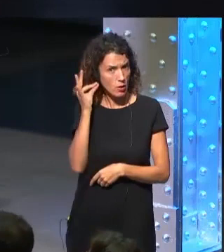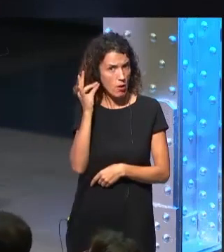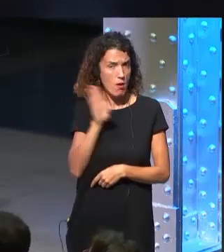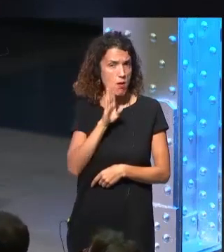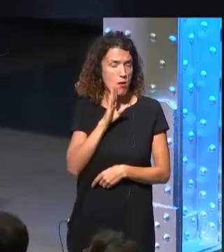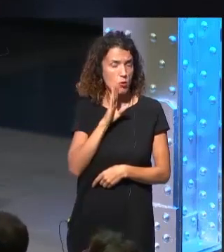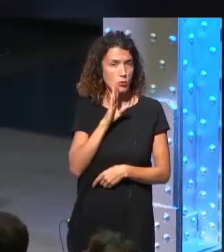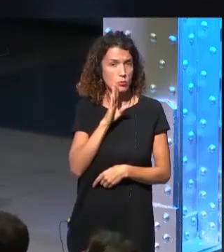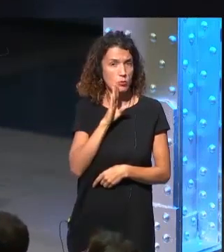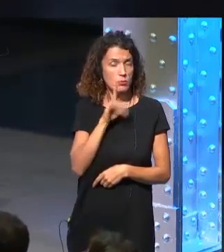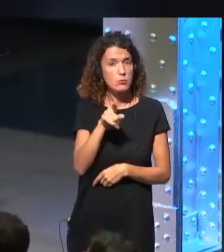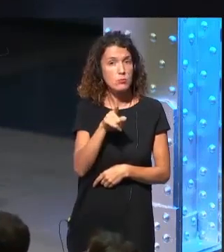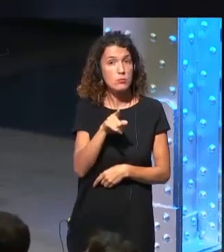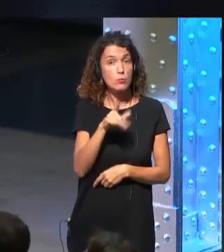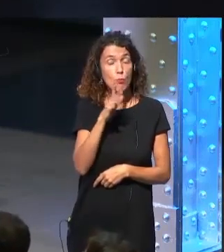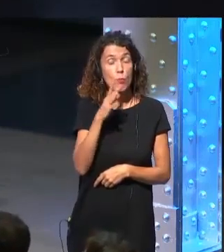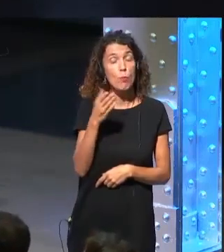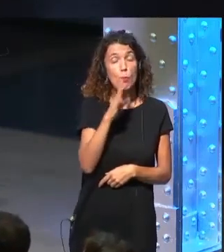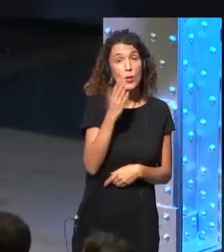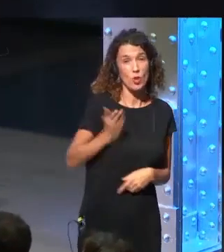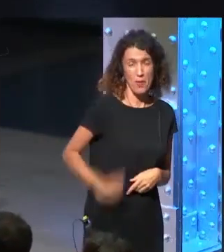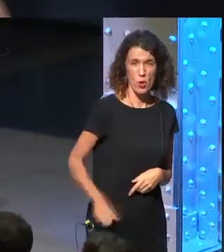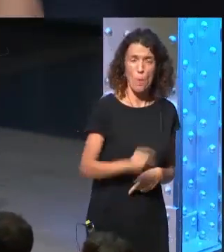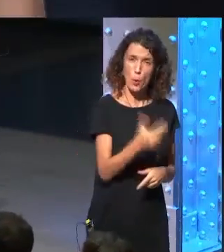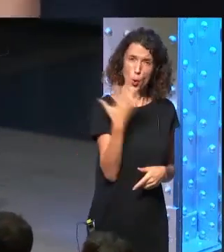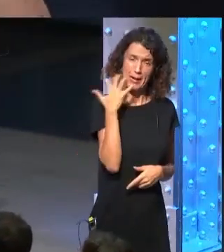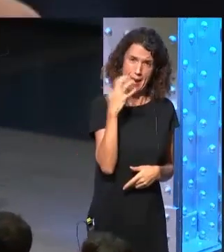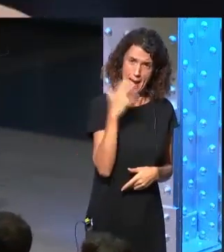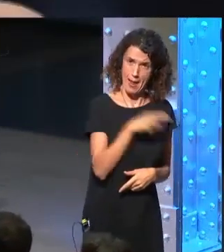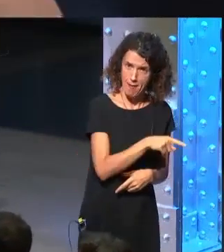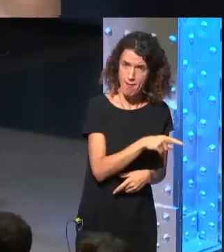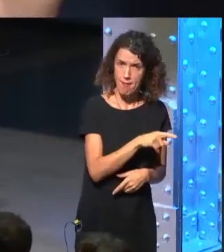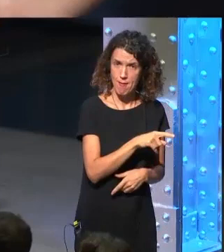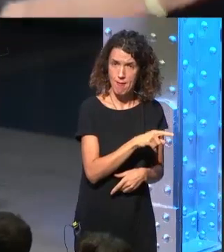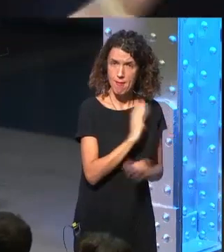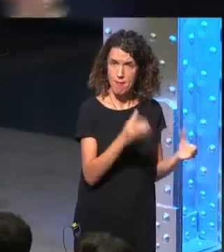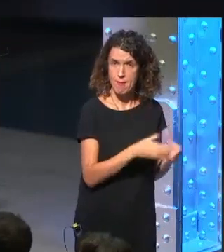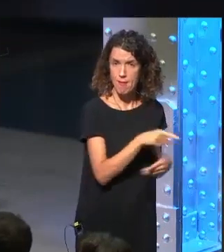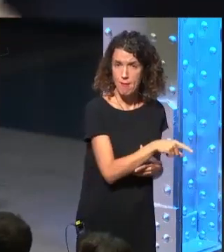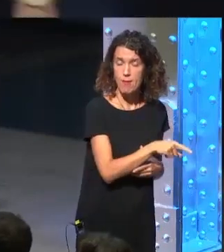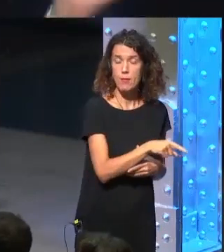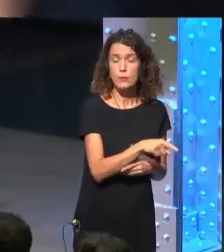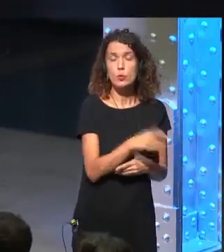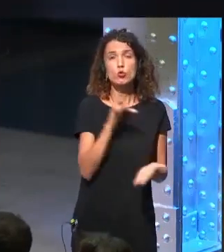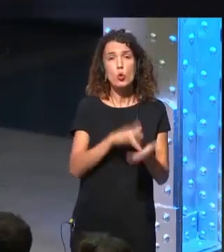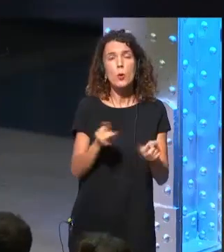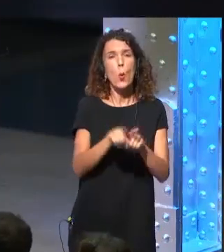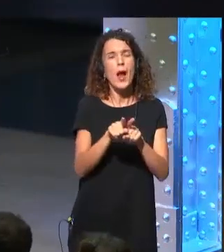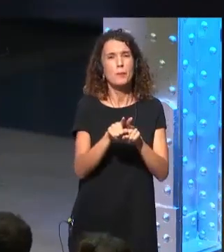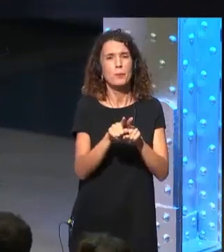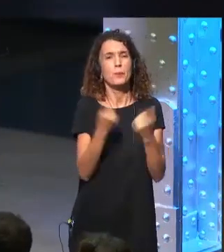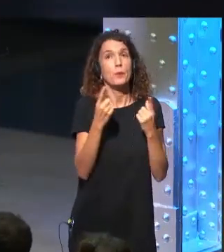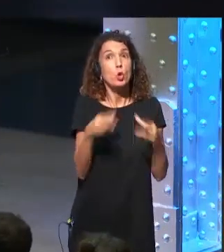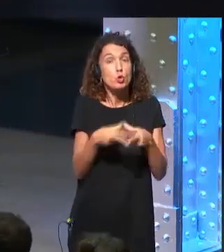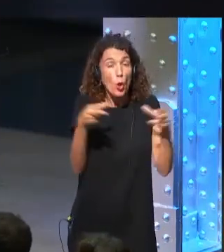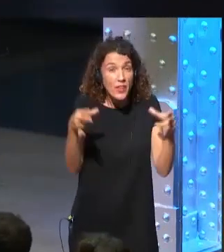lo que sabemos, y este es el motivo por el que las amazonas son tan raras, todo lo que sabemos de estos códigos